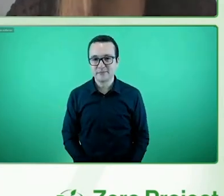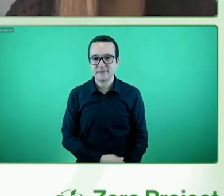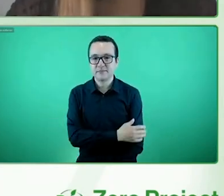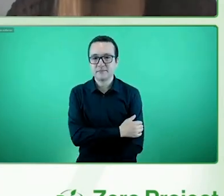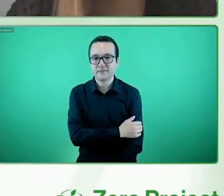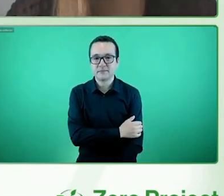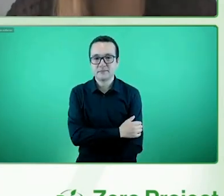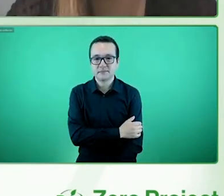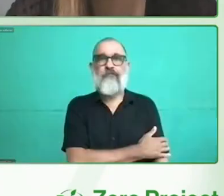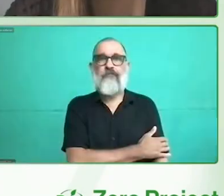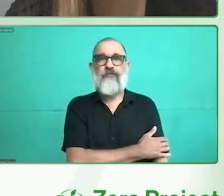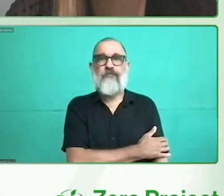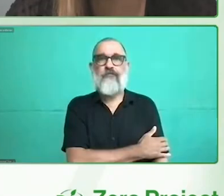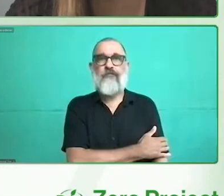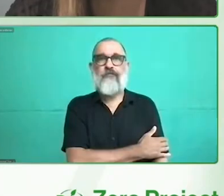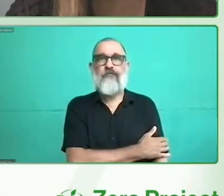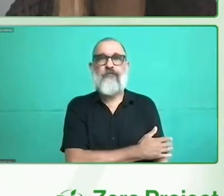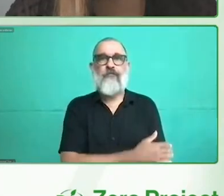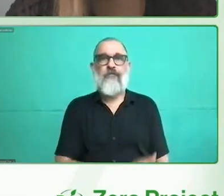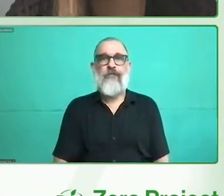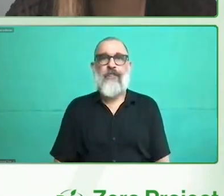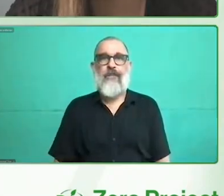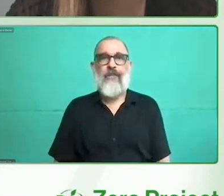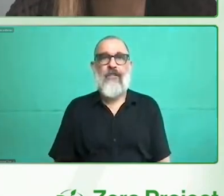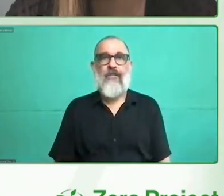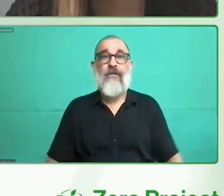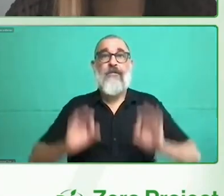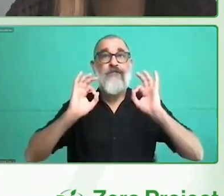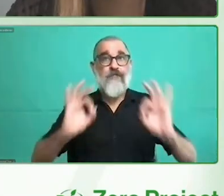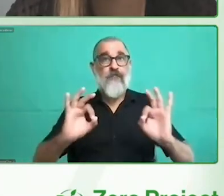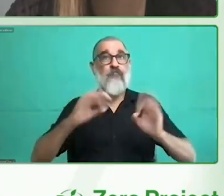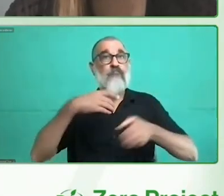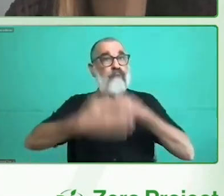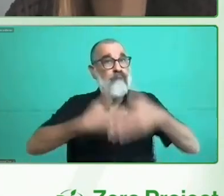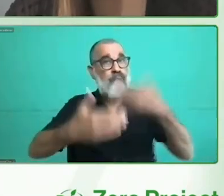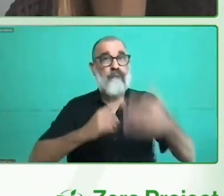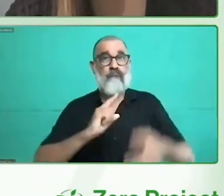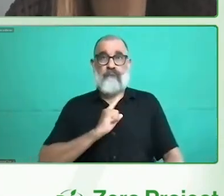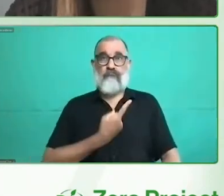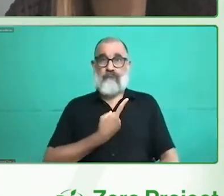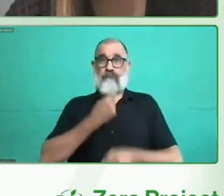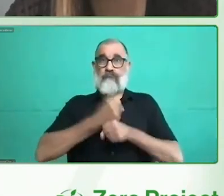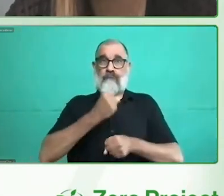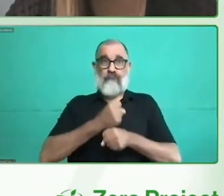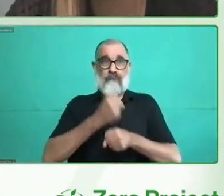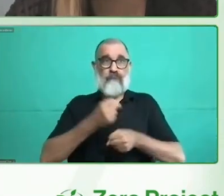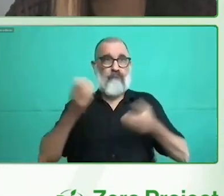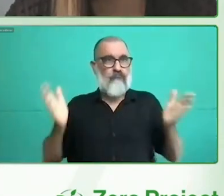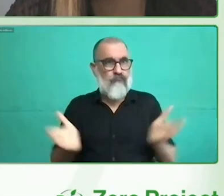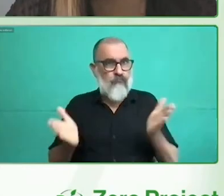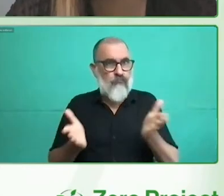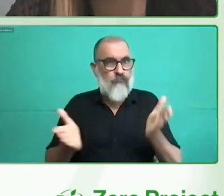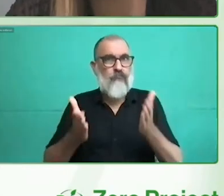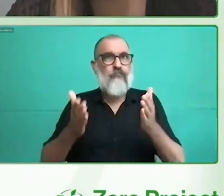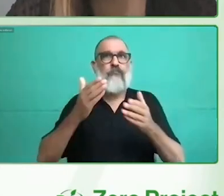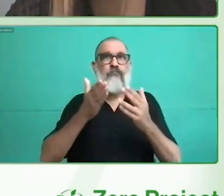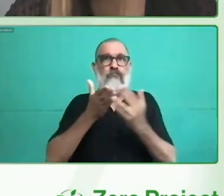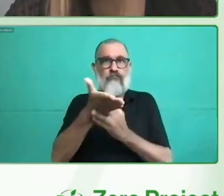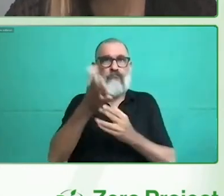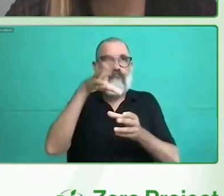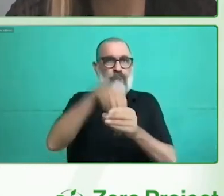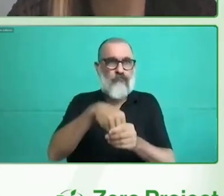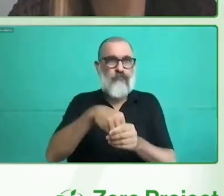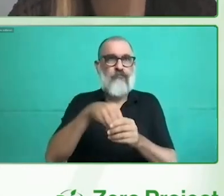momentos significativos que tienen como finalidad brindar herramientas a las personas con sordoceguera para una